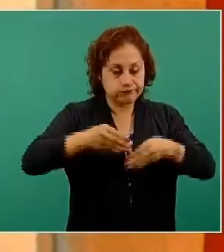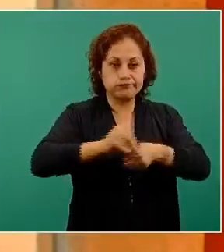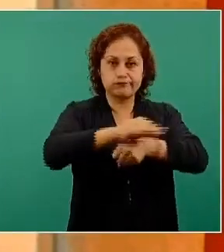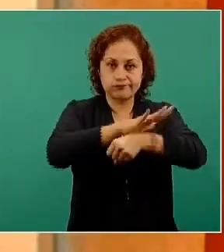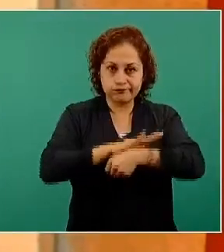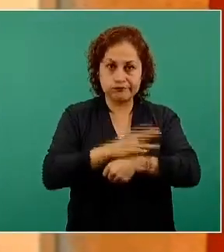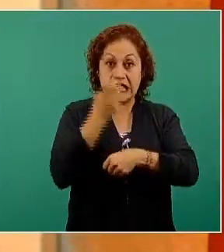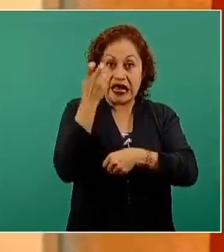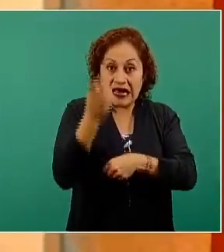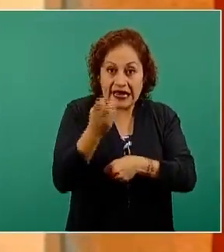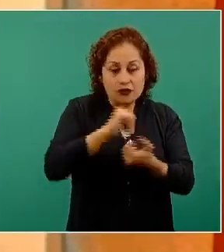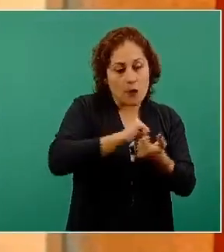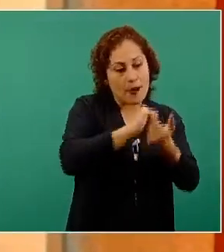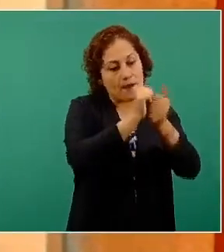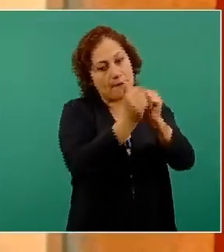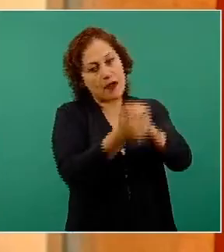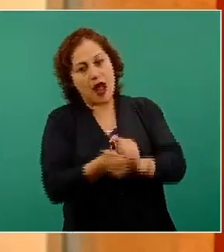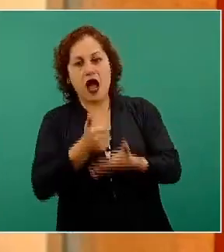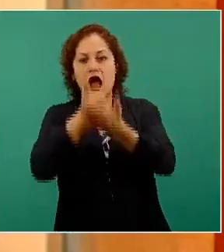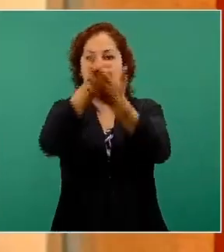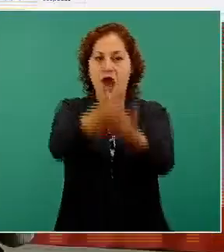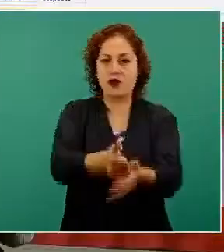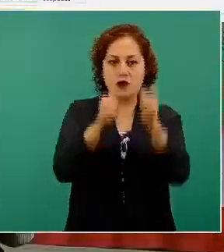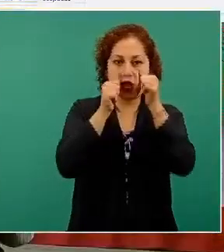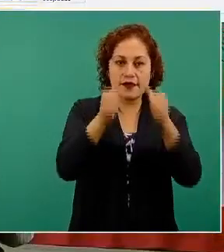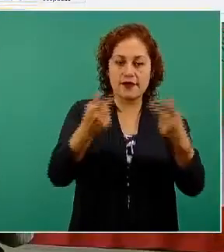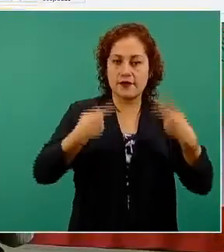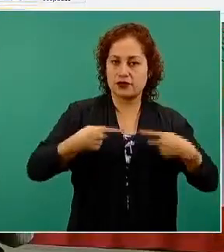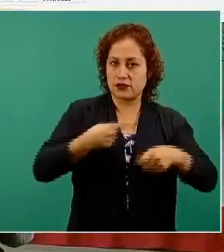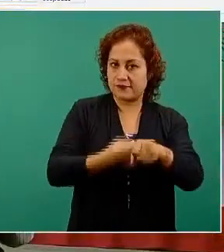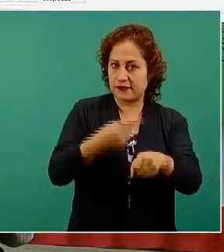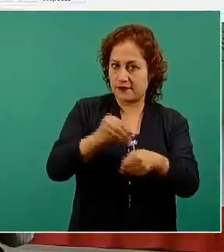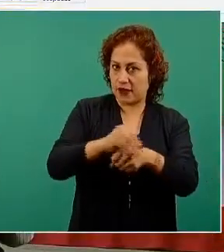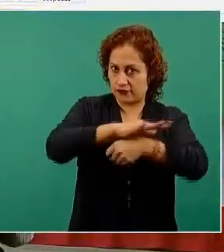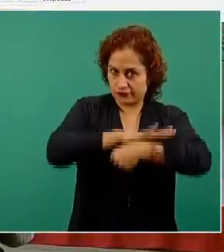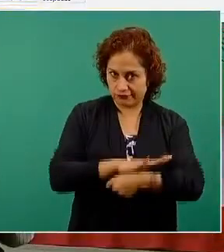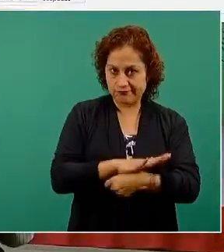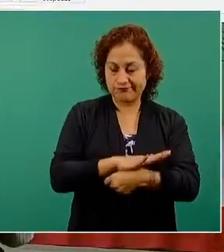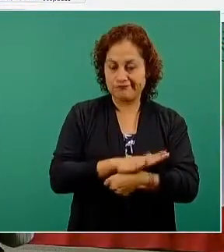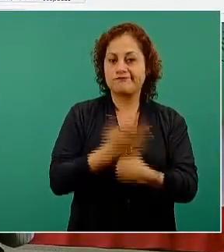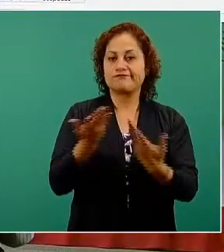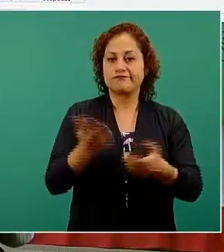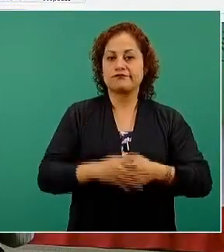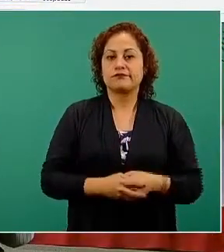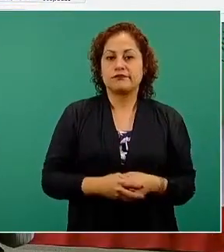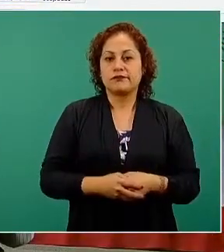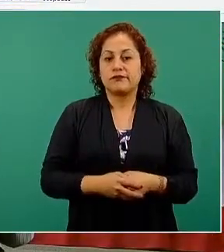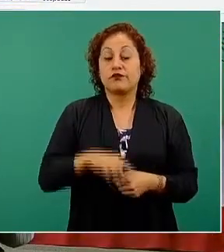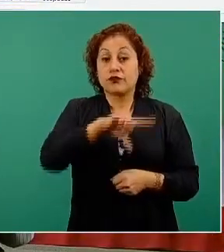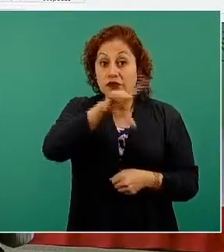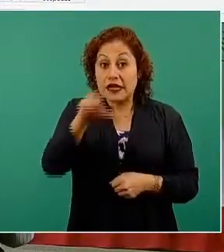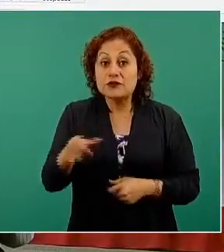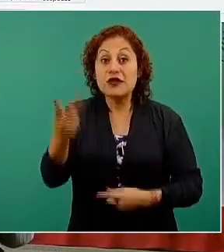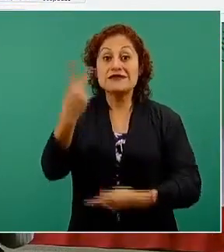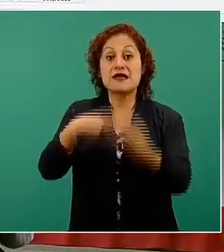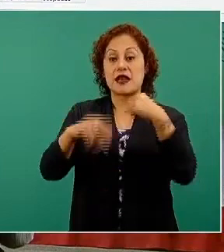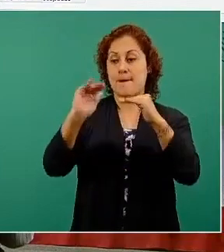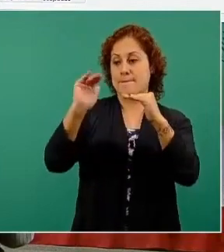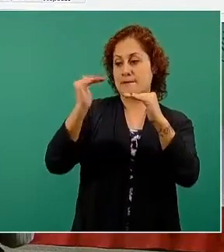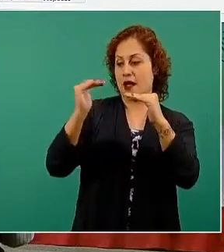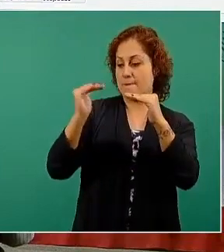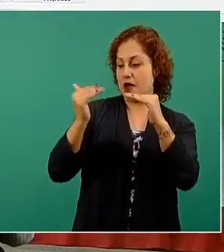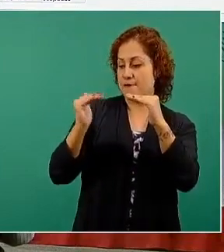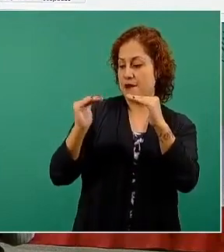de la reconversión. Después llegó un momento, justo cuando estábamos en esta época descendiendo, donde había que